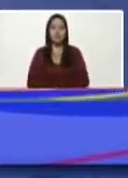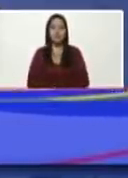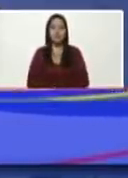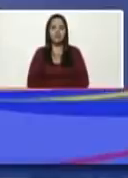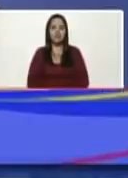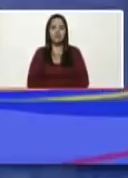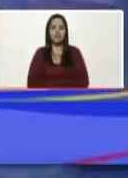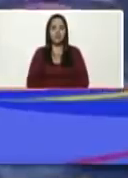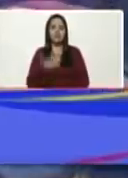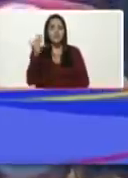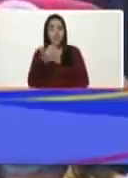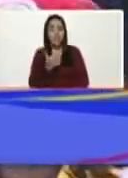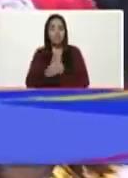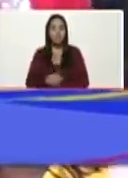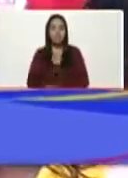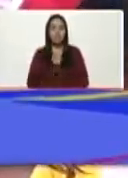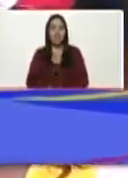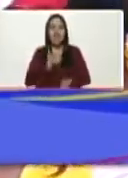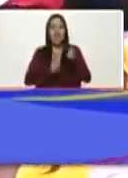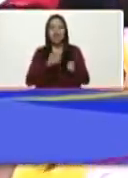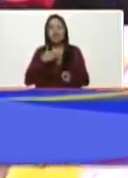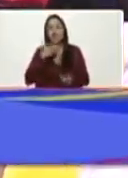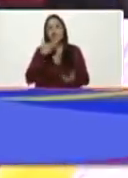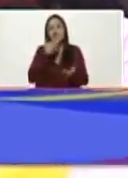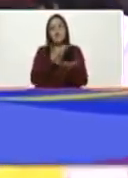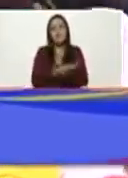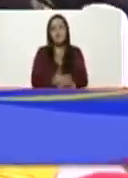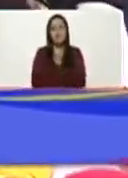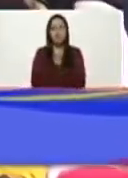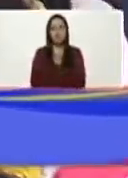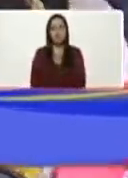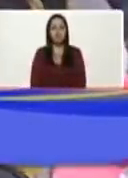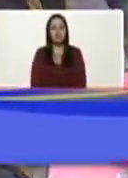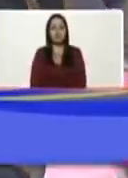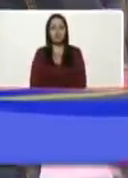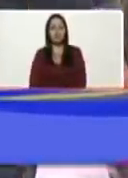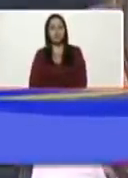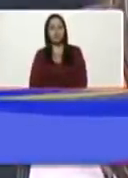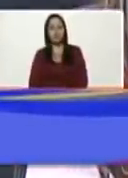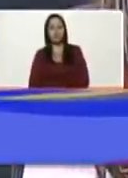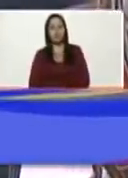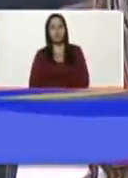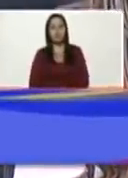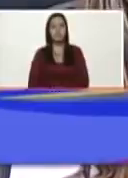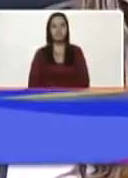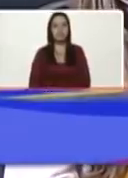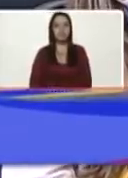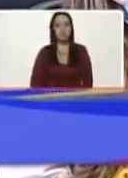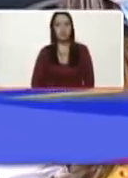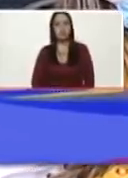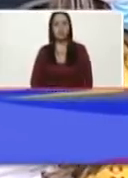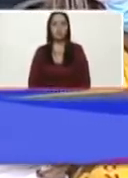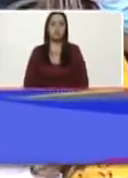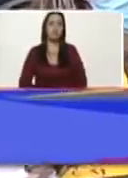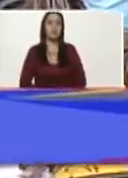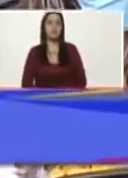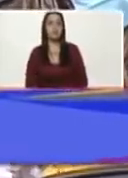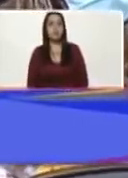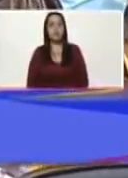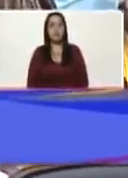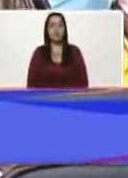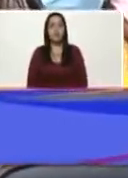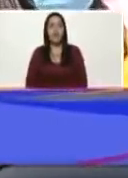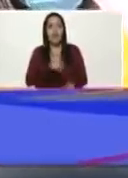Si a alguien yo le pido, si a alguien, como dijera un amigo mío, si